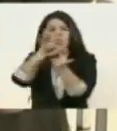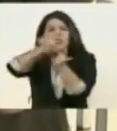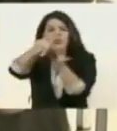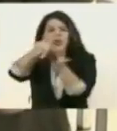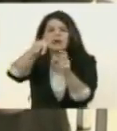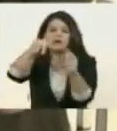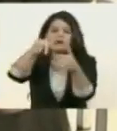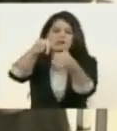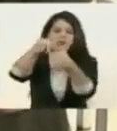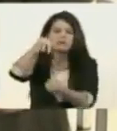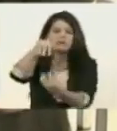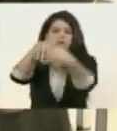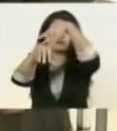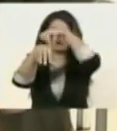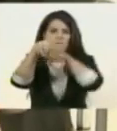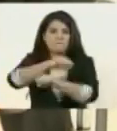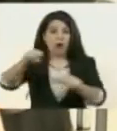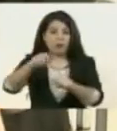sé.